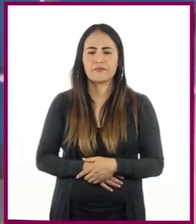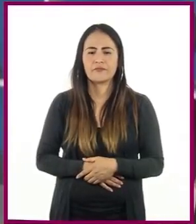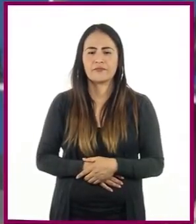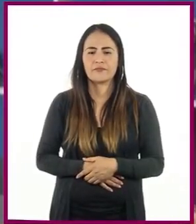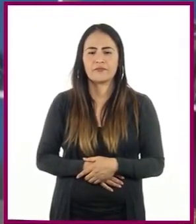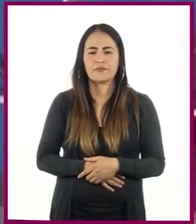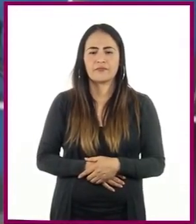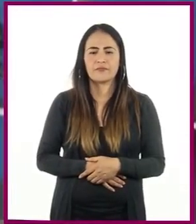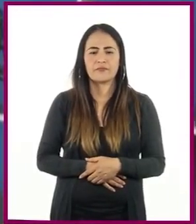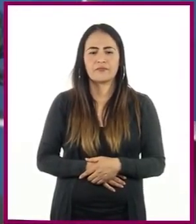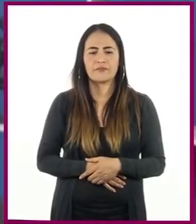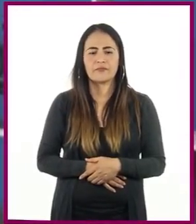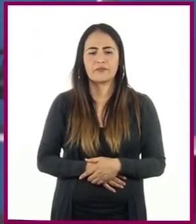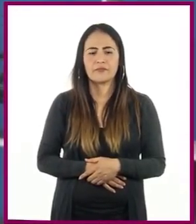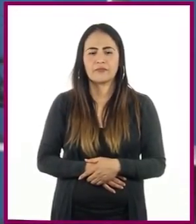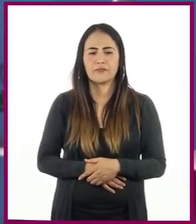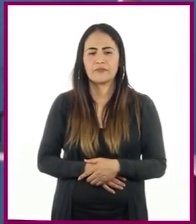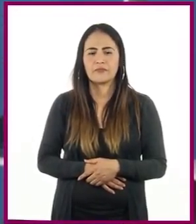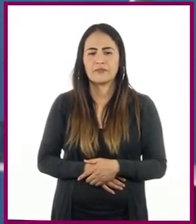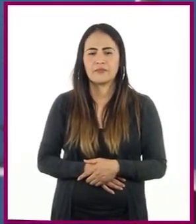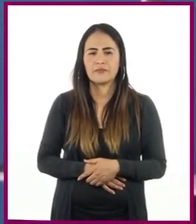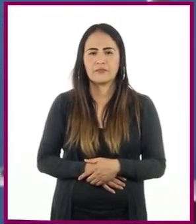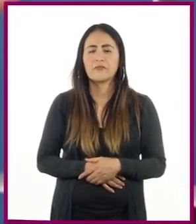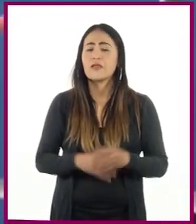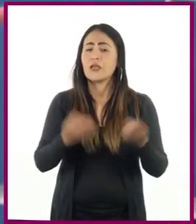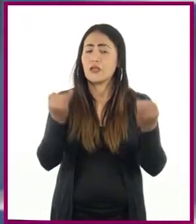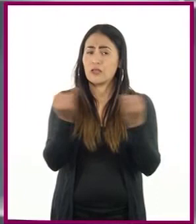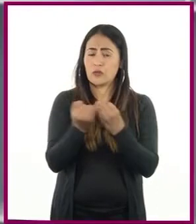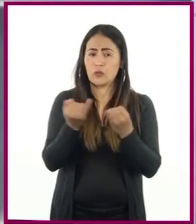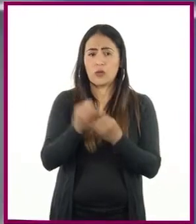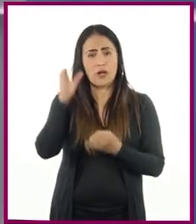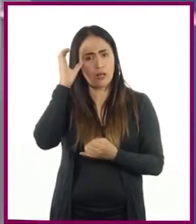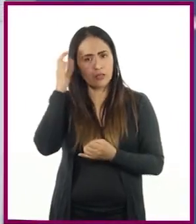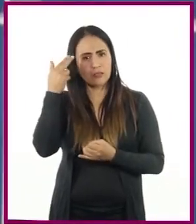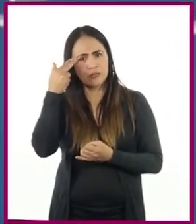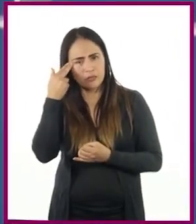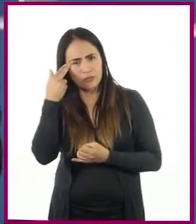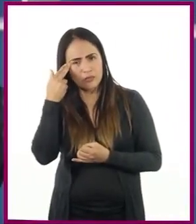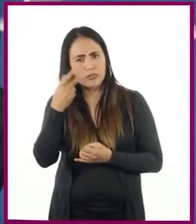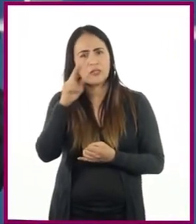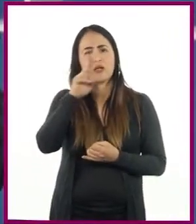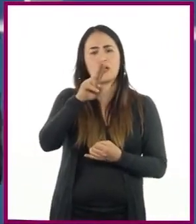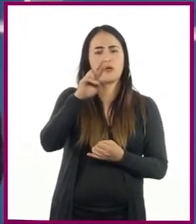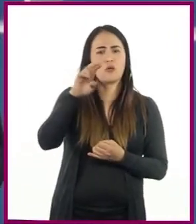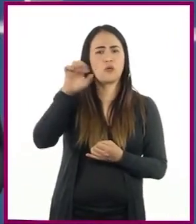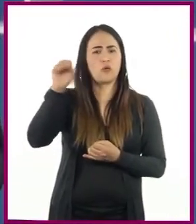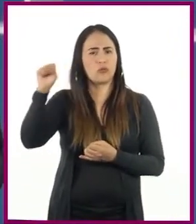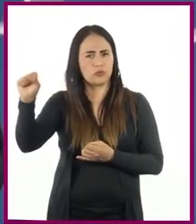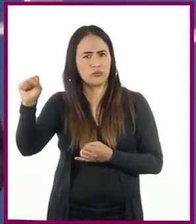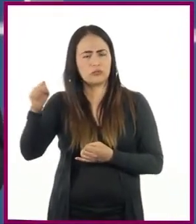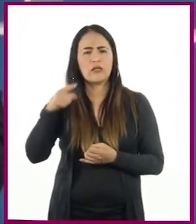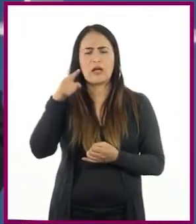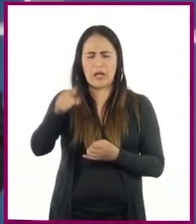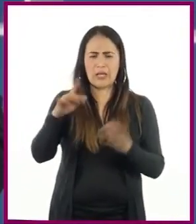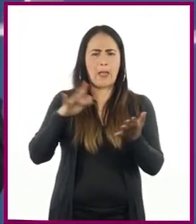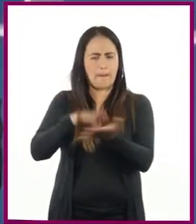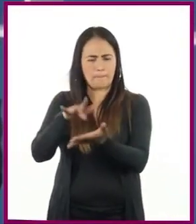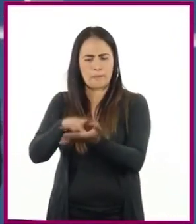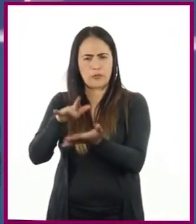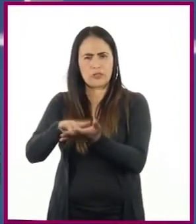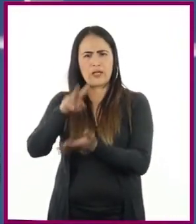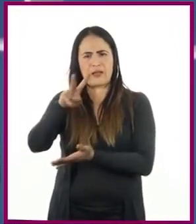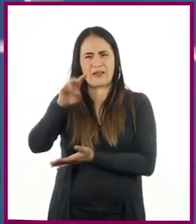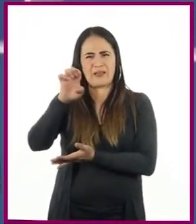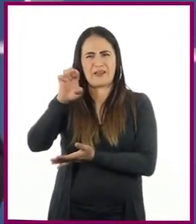norteamericanas contra la población civil. Además, tanto China como la Unión Soviética intensificaron su apoyo a Vietnam con miles